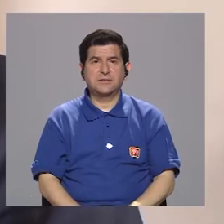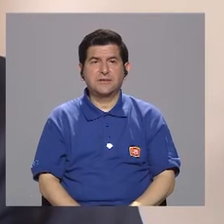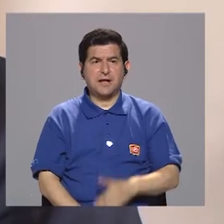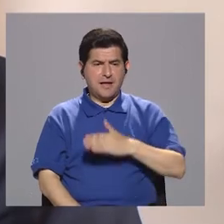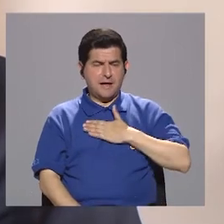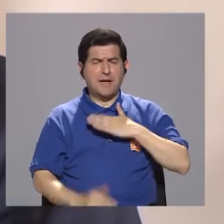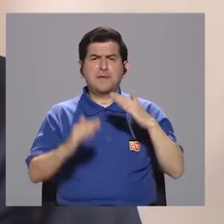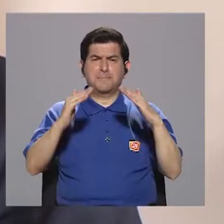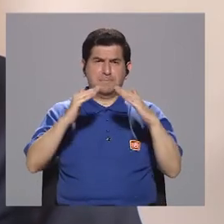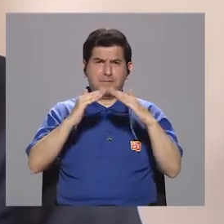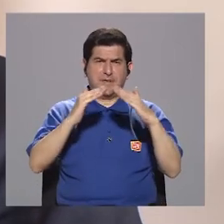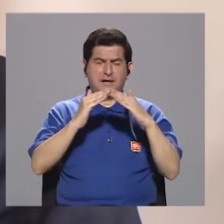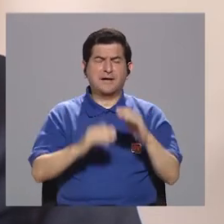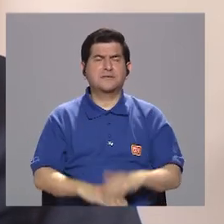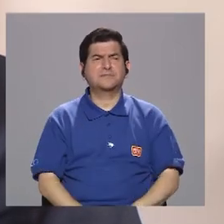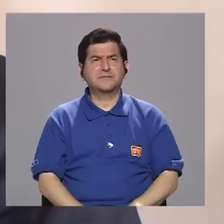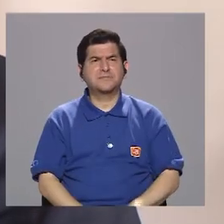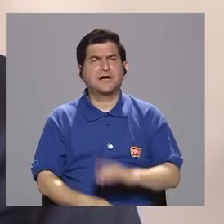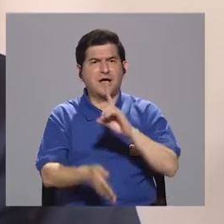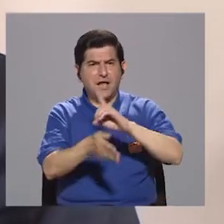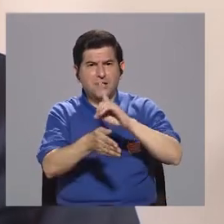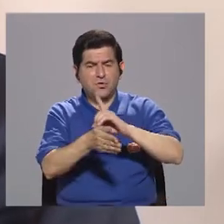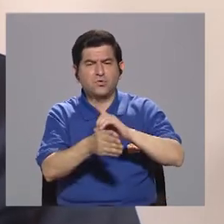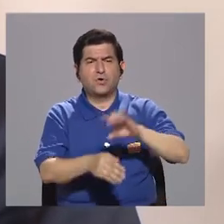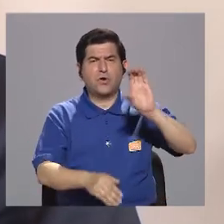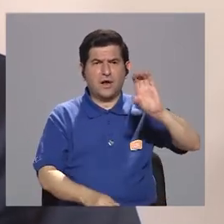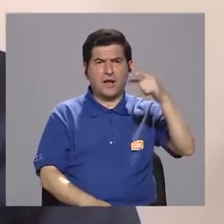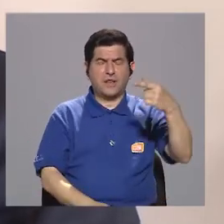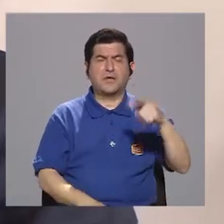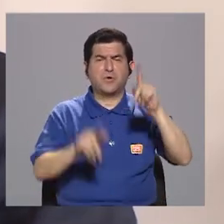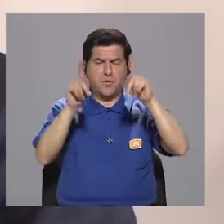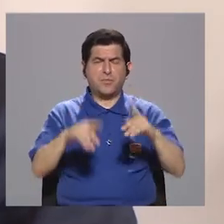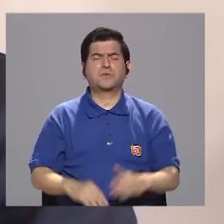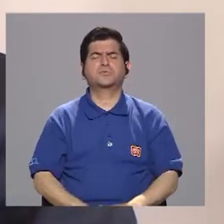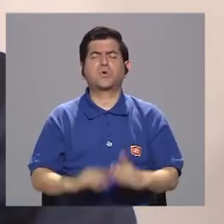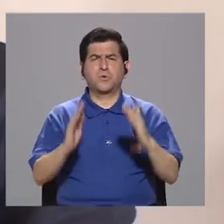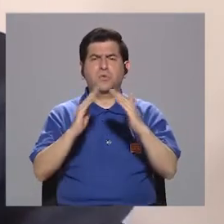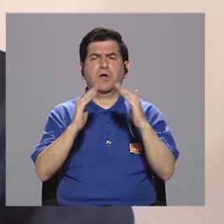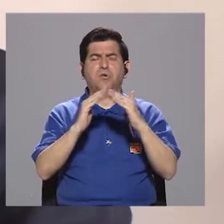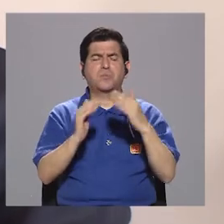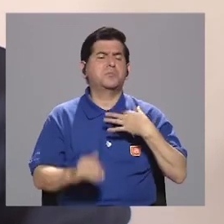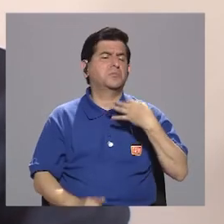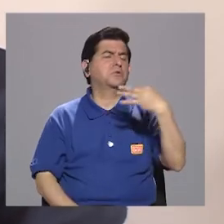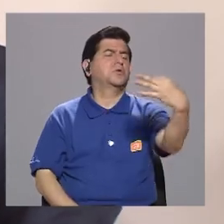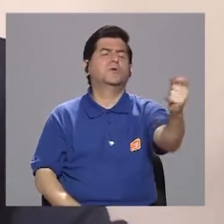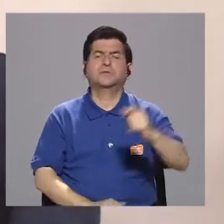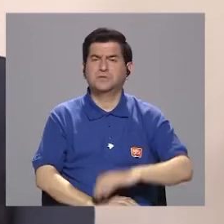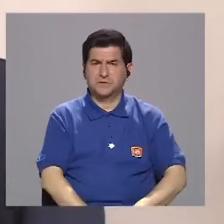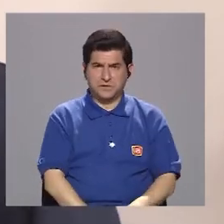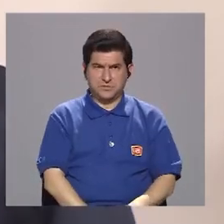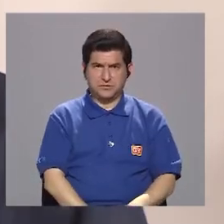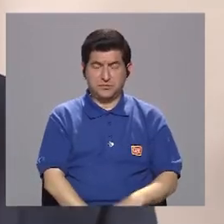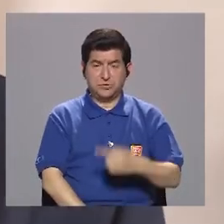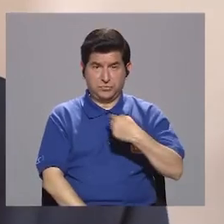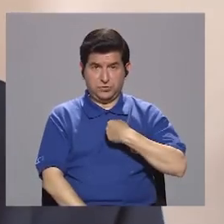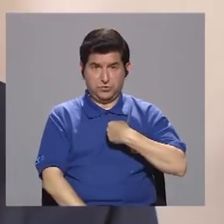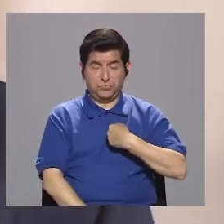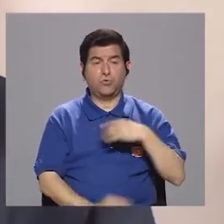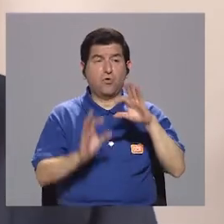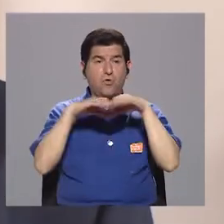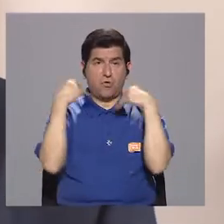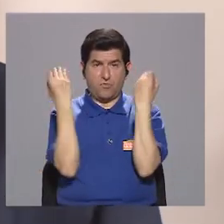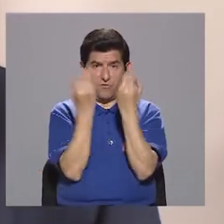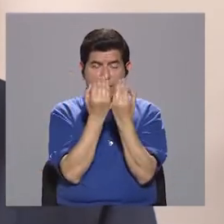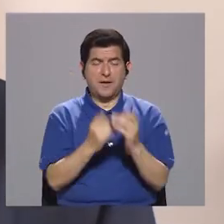bueno, en mi casa, el doctor Calderón era una persona que convivía con nosotros todos los días, ¿verdad? Yo pertenezco a una